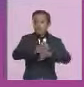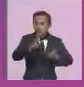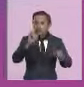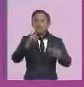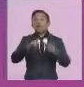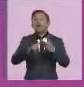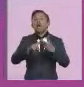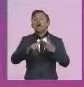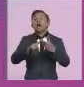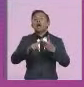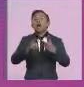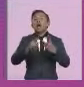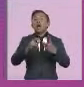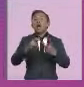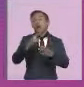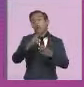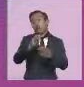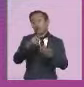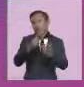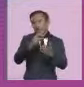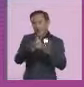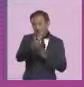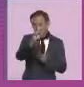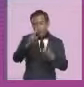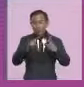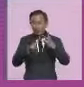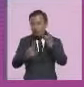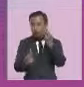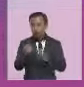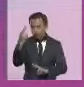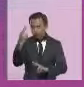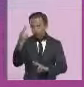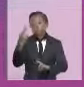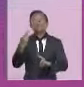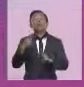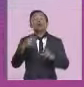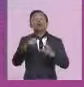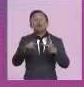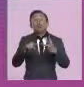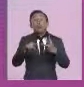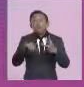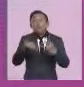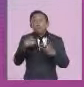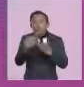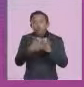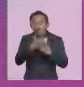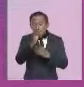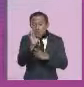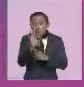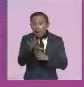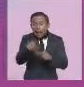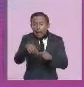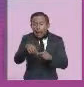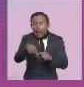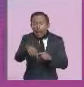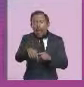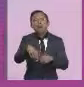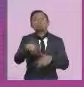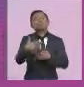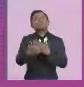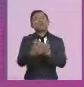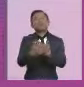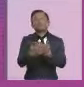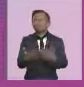revolución, y nosotros estamos a punto de lograr la cuarta transformación de la vida